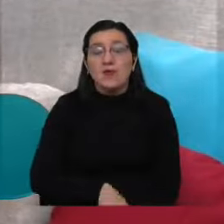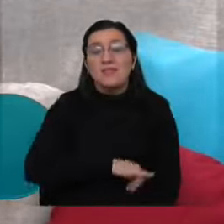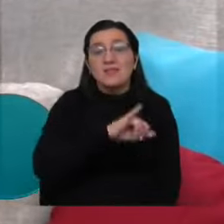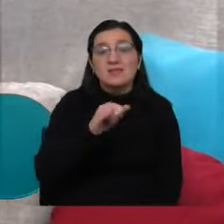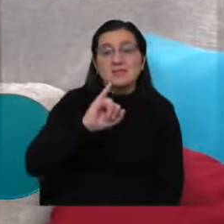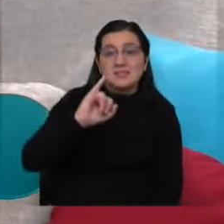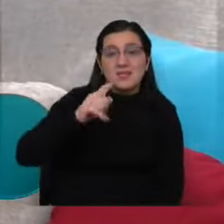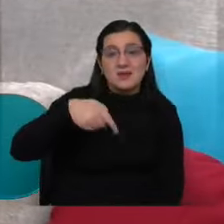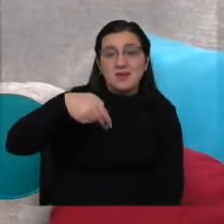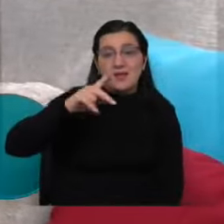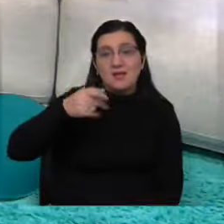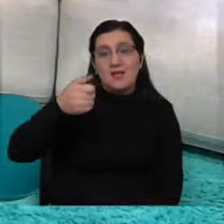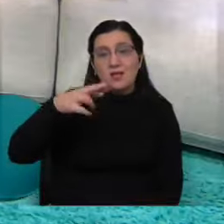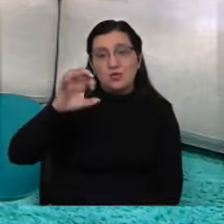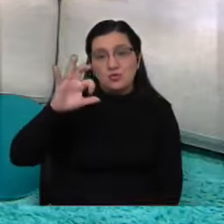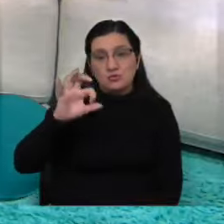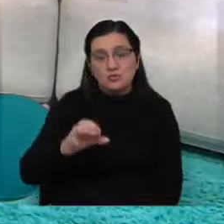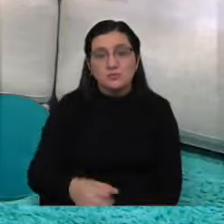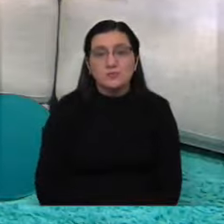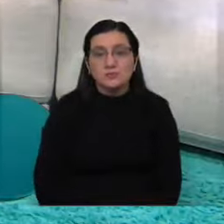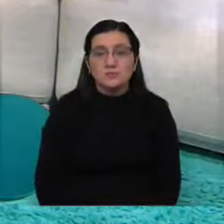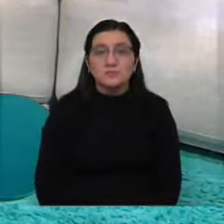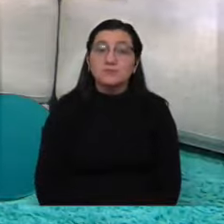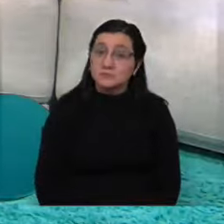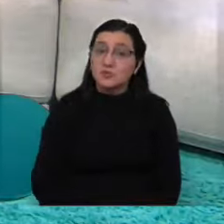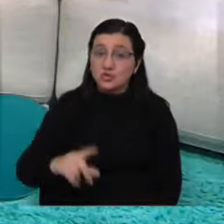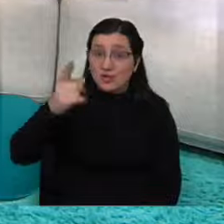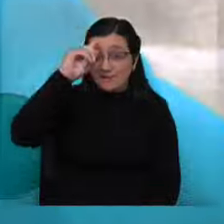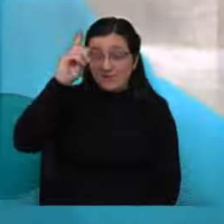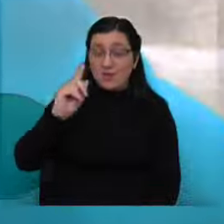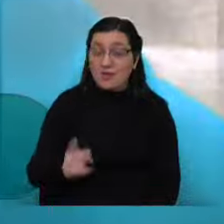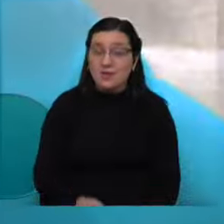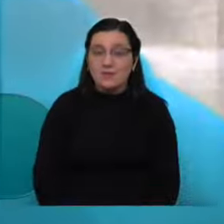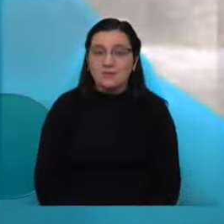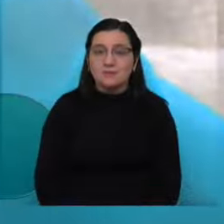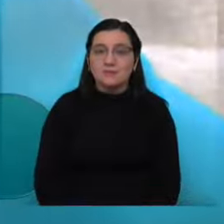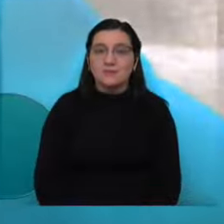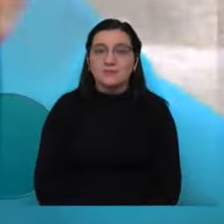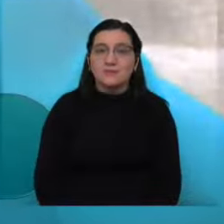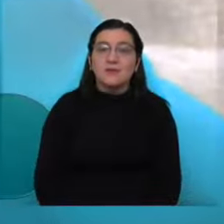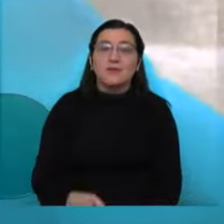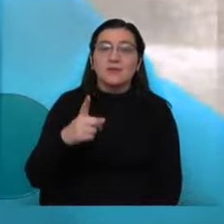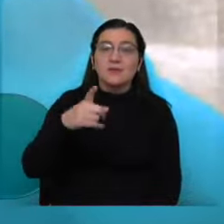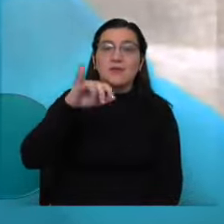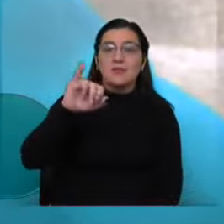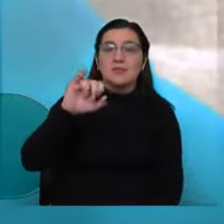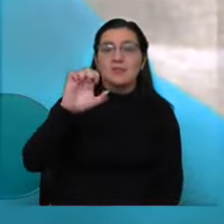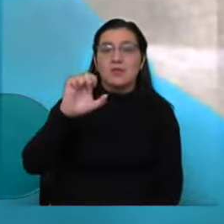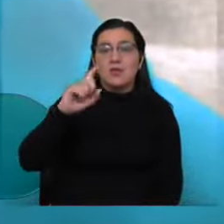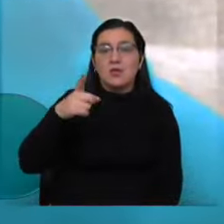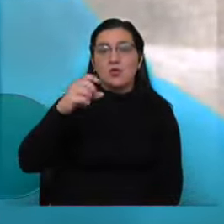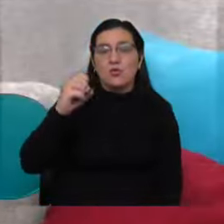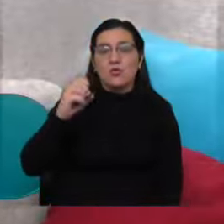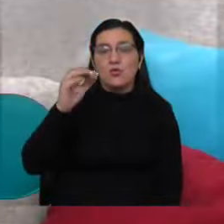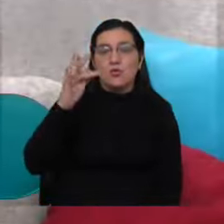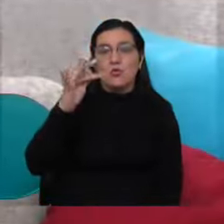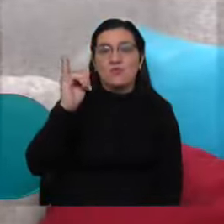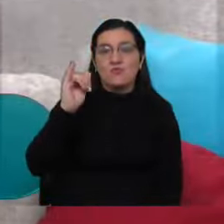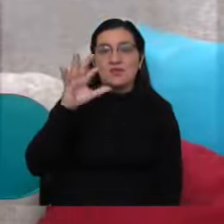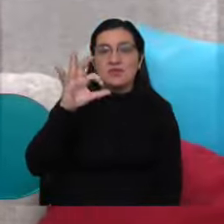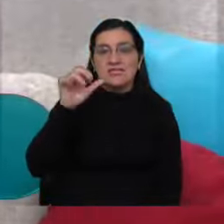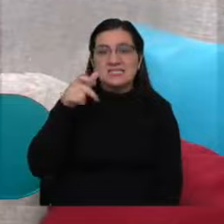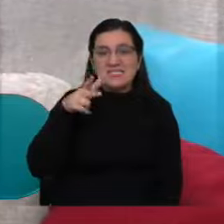claro por el libro por la parodia exa sabía Claro parod sí de Fisher de Fisher el autor de cómo las Tres Marías el encuentro